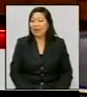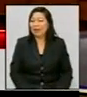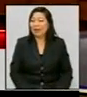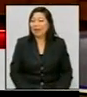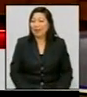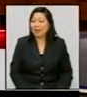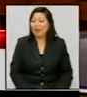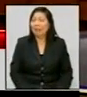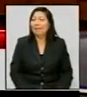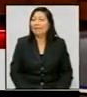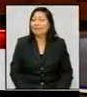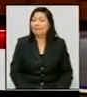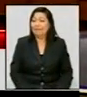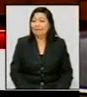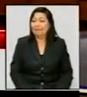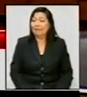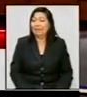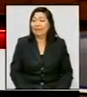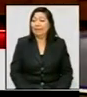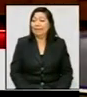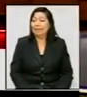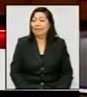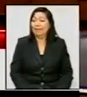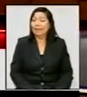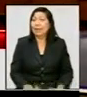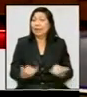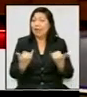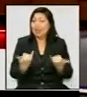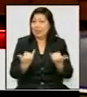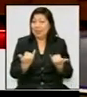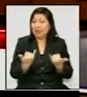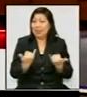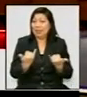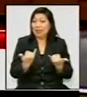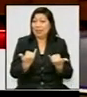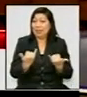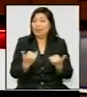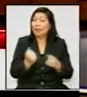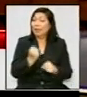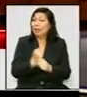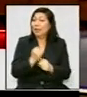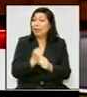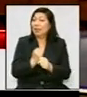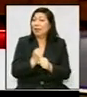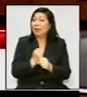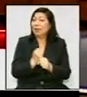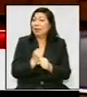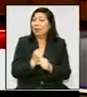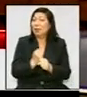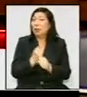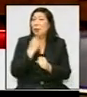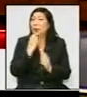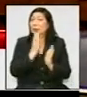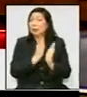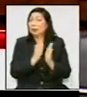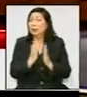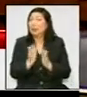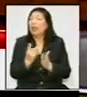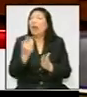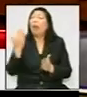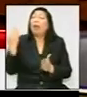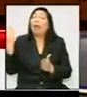Tiempo adicional. Siendo desde aquí adentro se está trabajando como quinta columna de